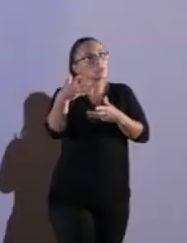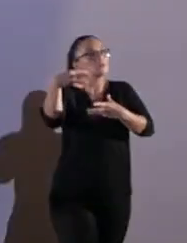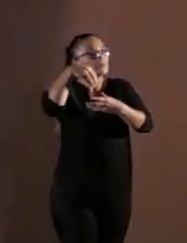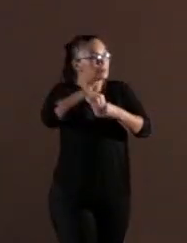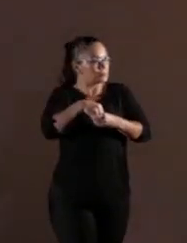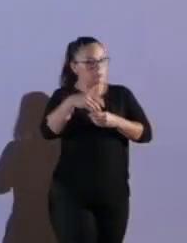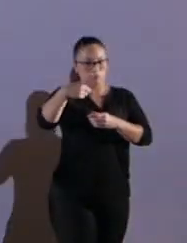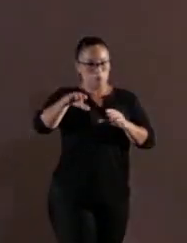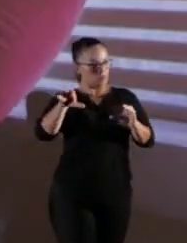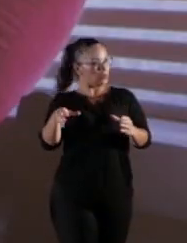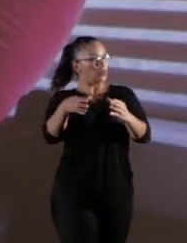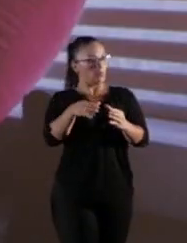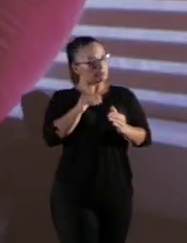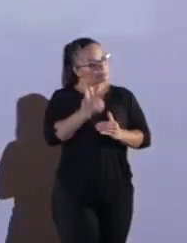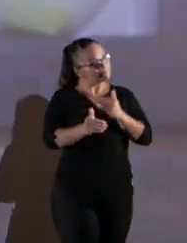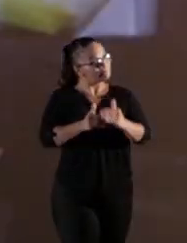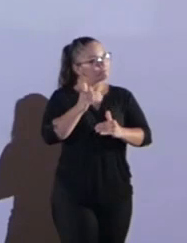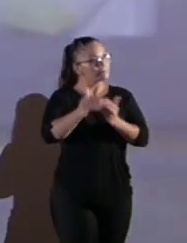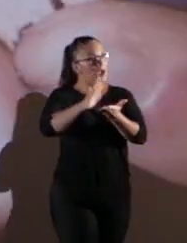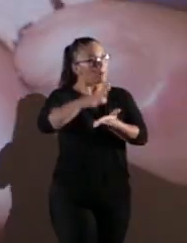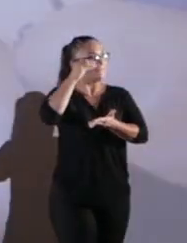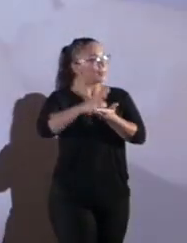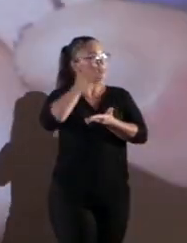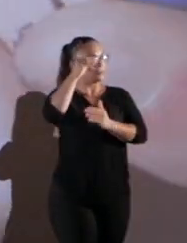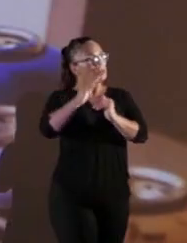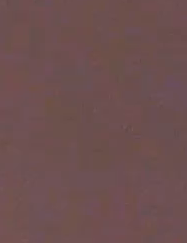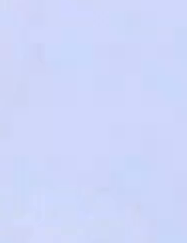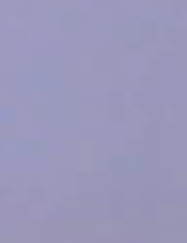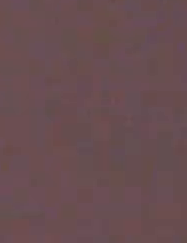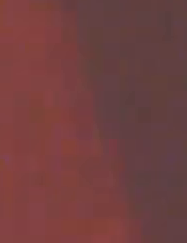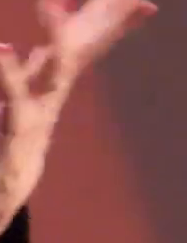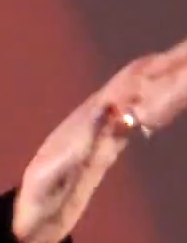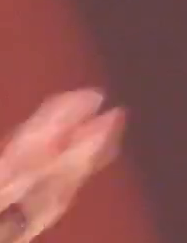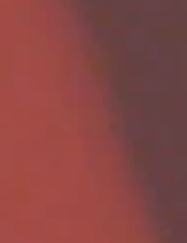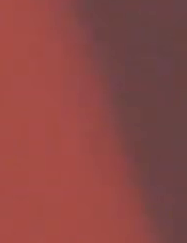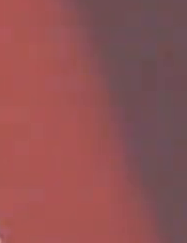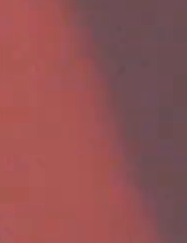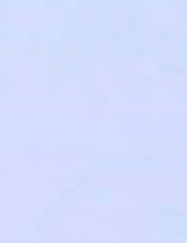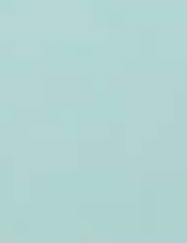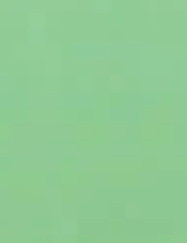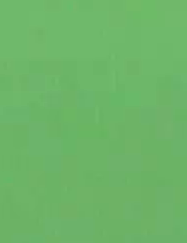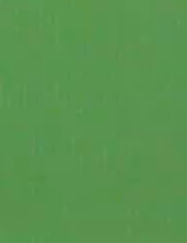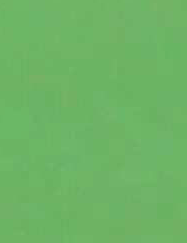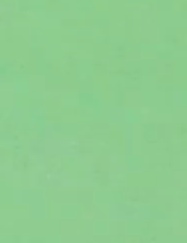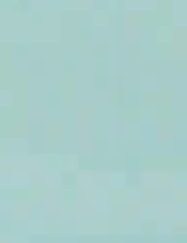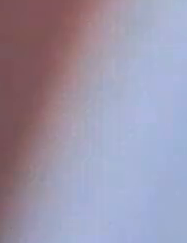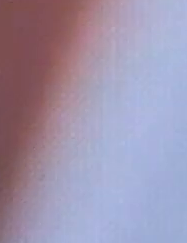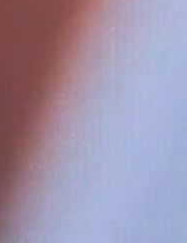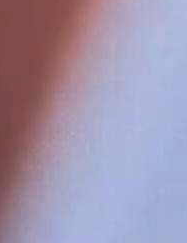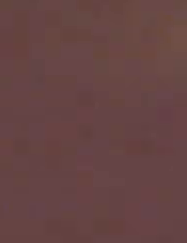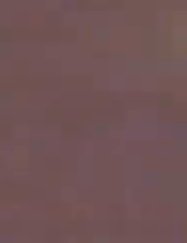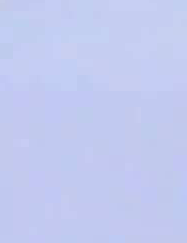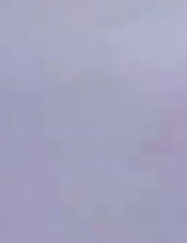todos construyamos aprendizajes y construyamos aprendizajes de cómo sería estar en el mundo del trabajo para buscar